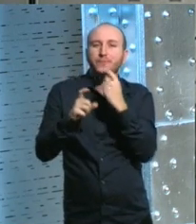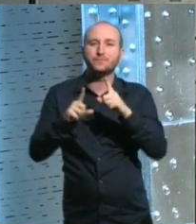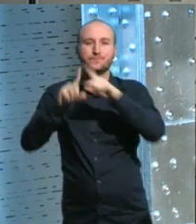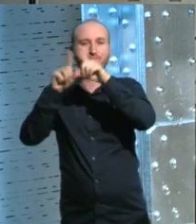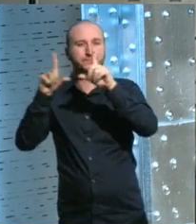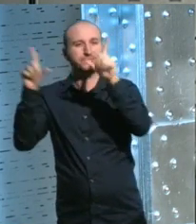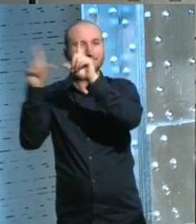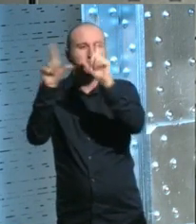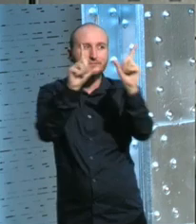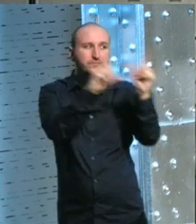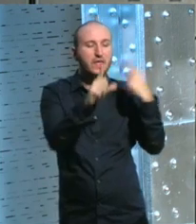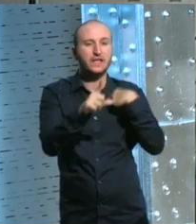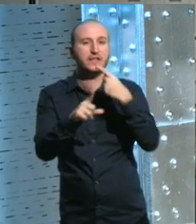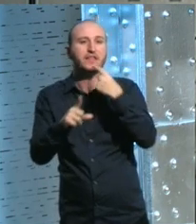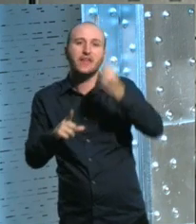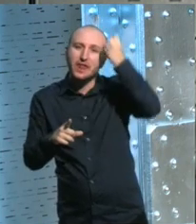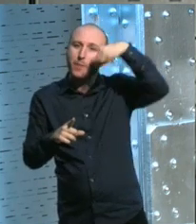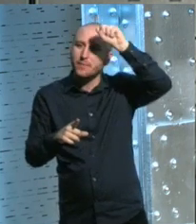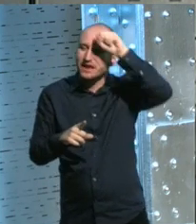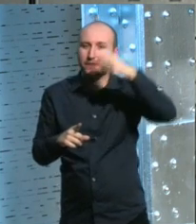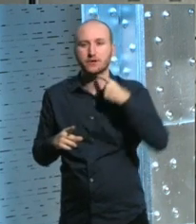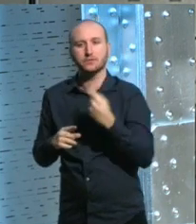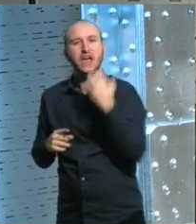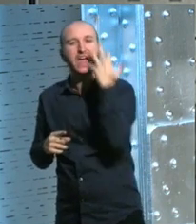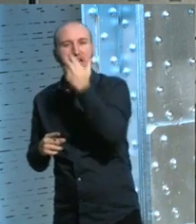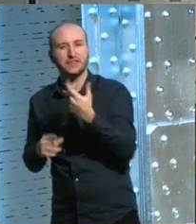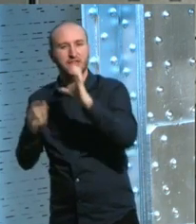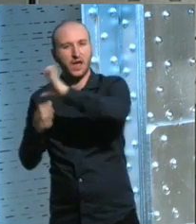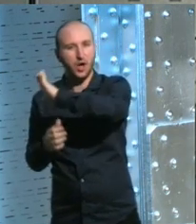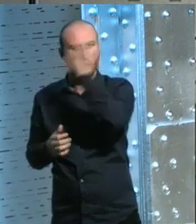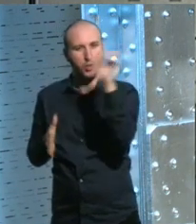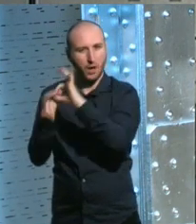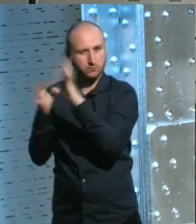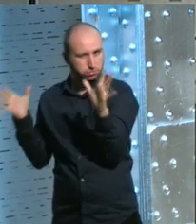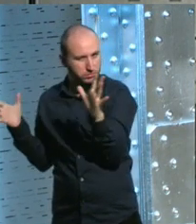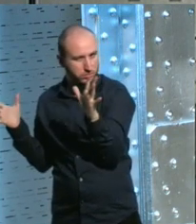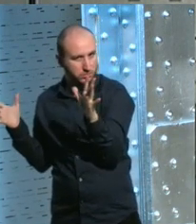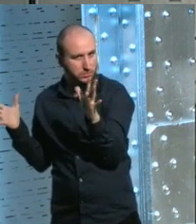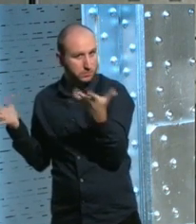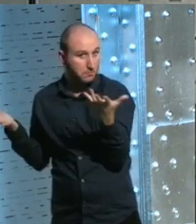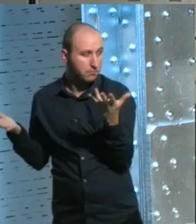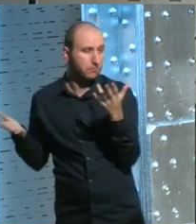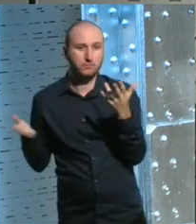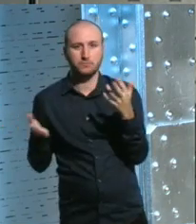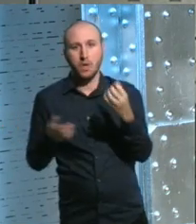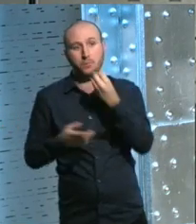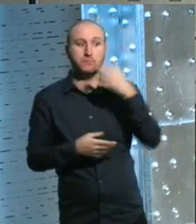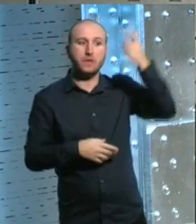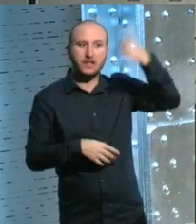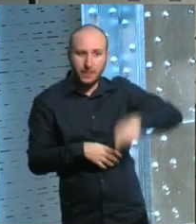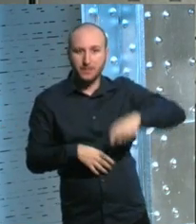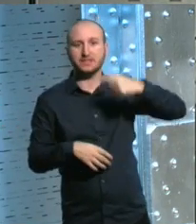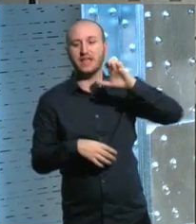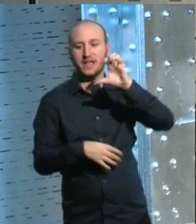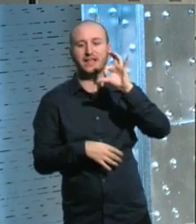diapositivas verán un joven de Berlín. Grecia ya no es Europa. Bueno, ok, está bien. Entonces también a Istambul, que sí